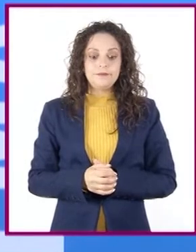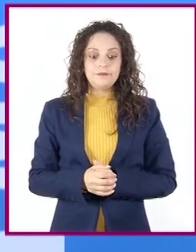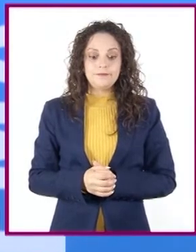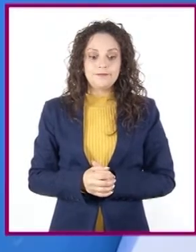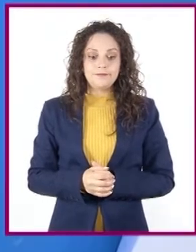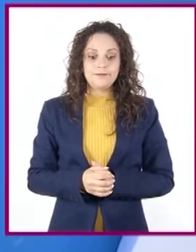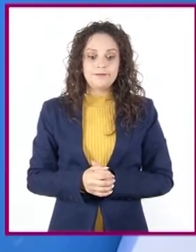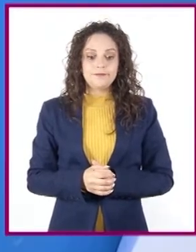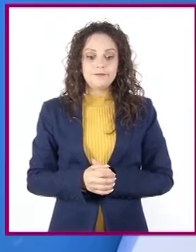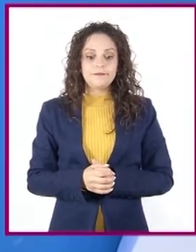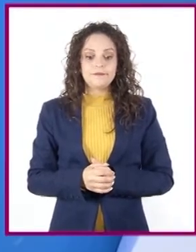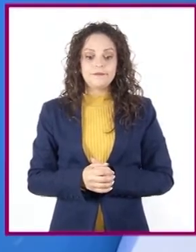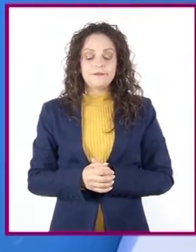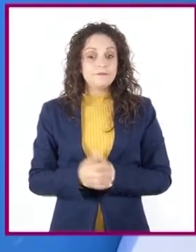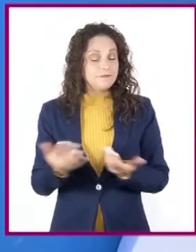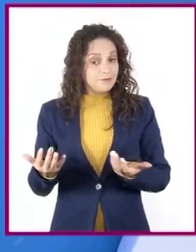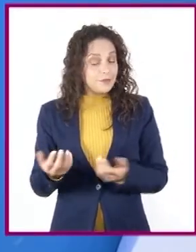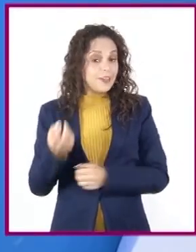romboidal.